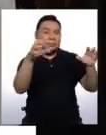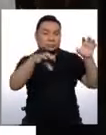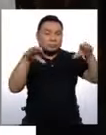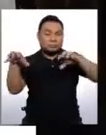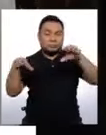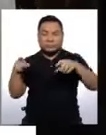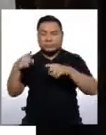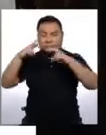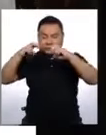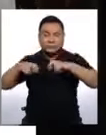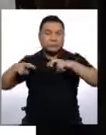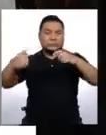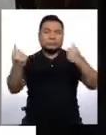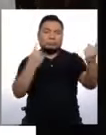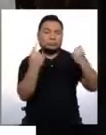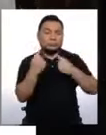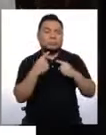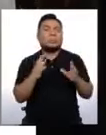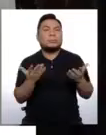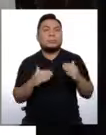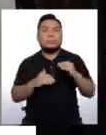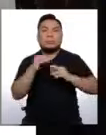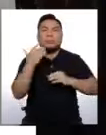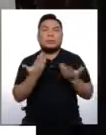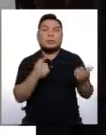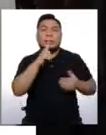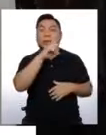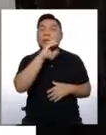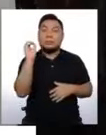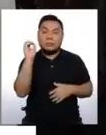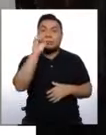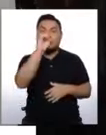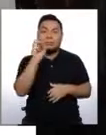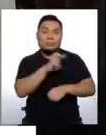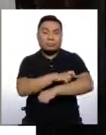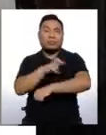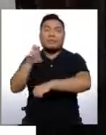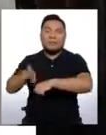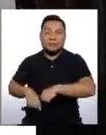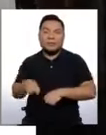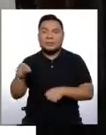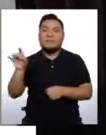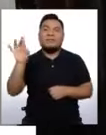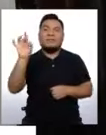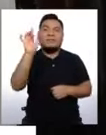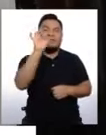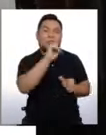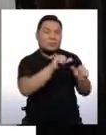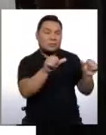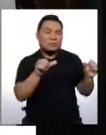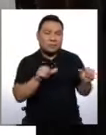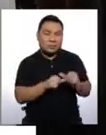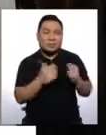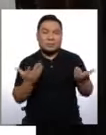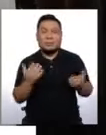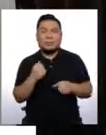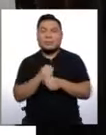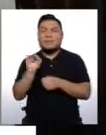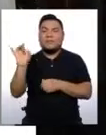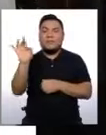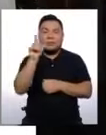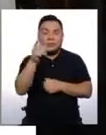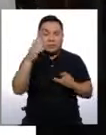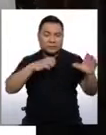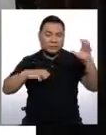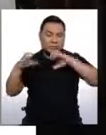conjunto que supera el cien cien personas 100 profesionales de las distintas áreas y disciplinas de las